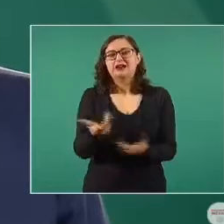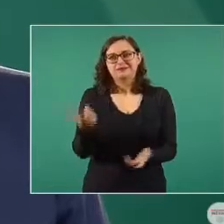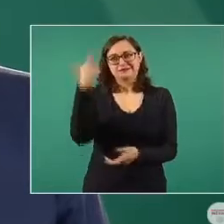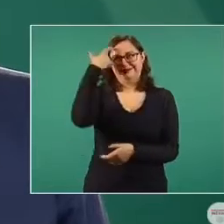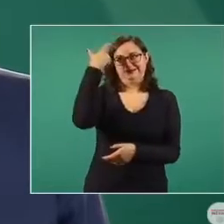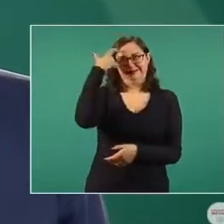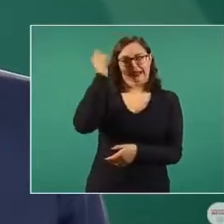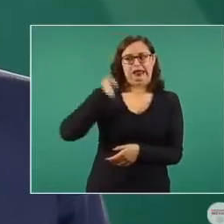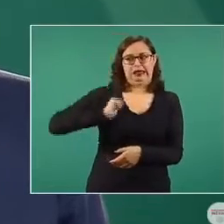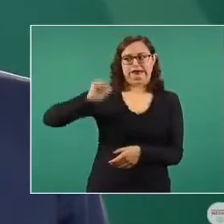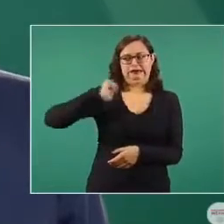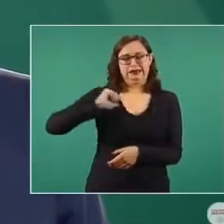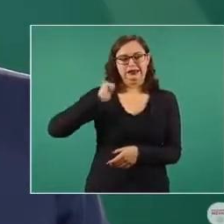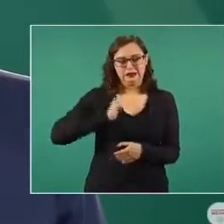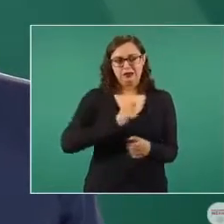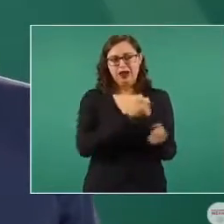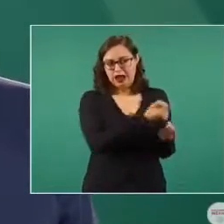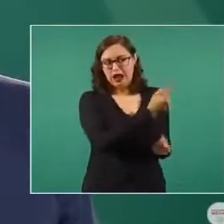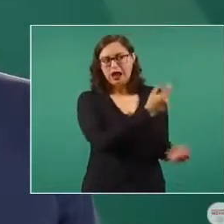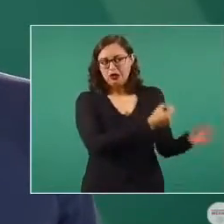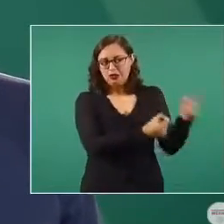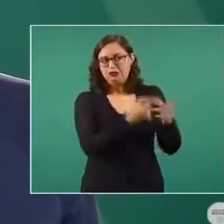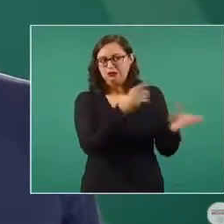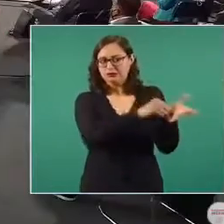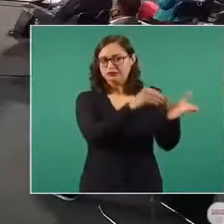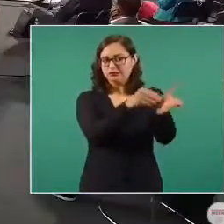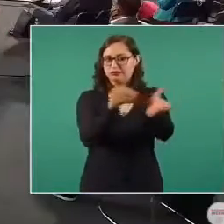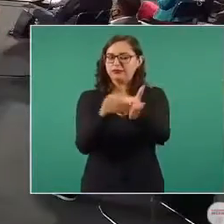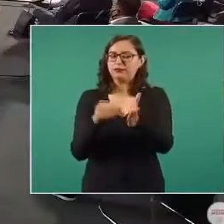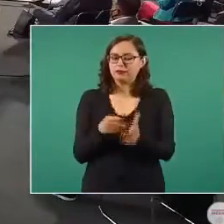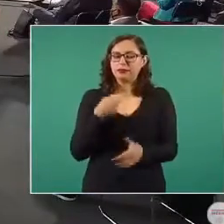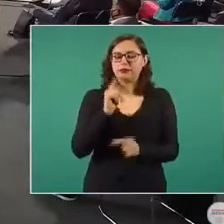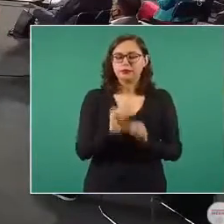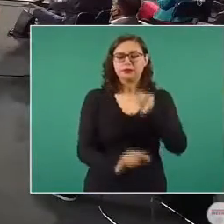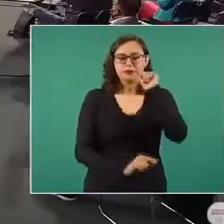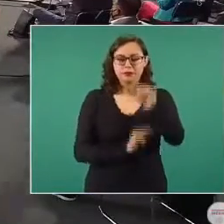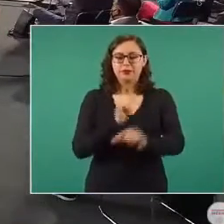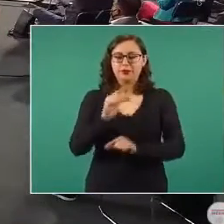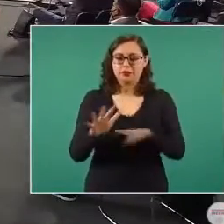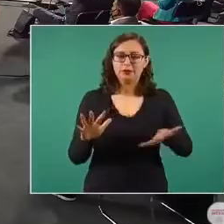Pero ahí vamos a ir cambiando, ahí va, avanzando, poco a poco.